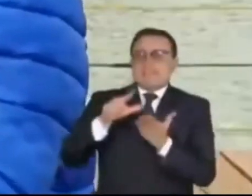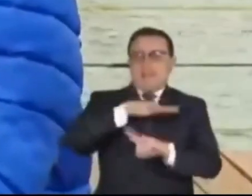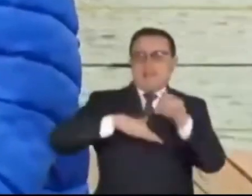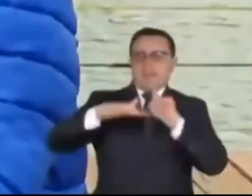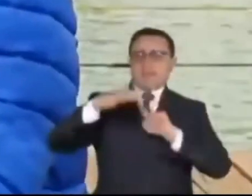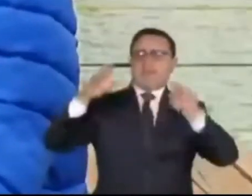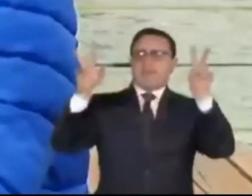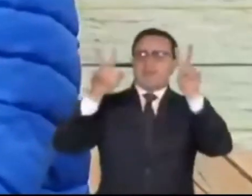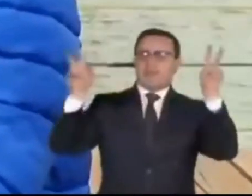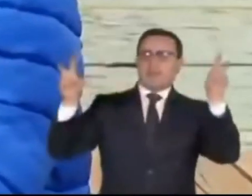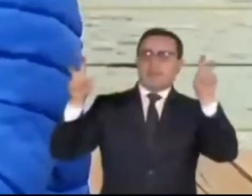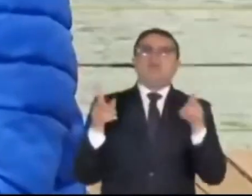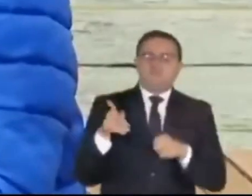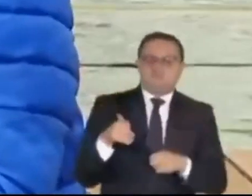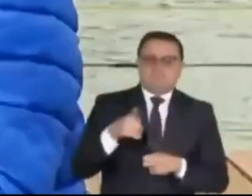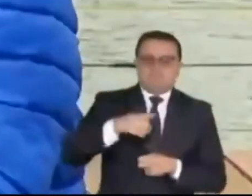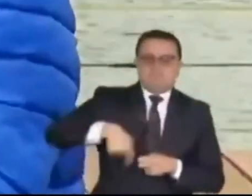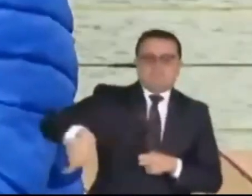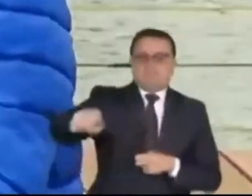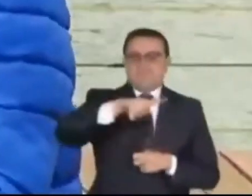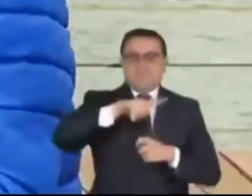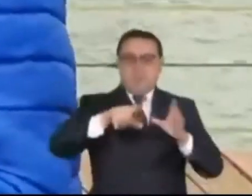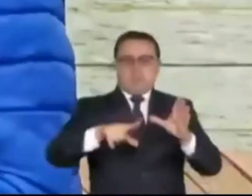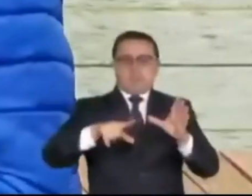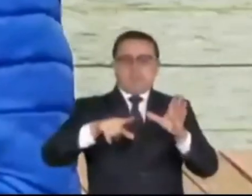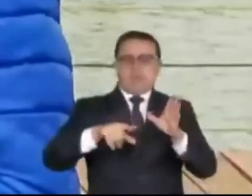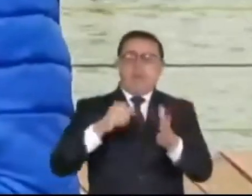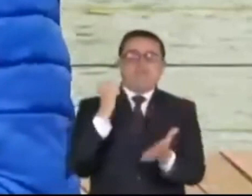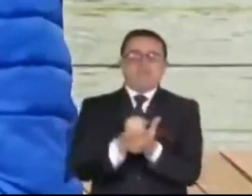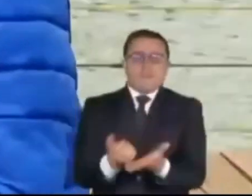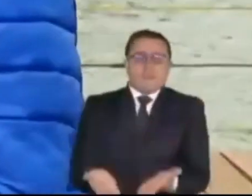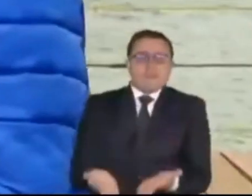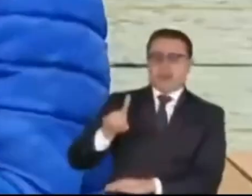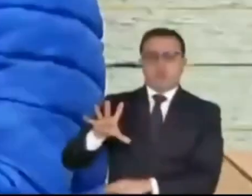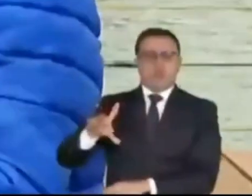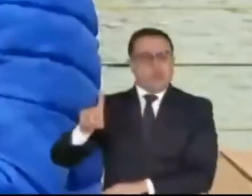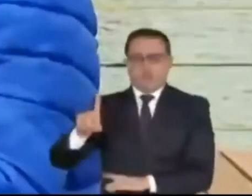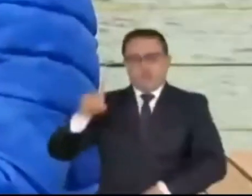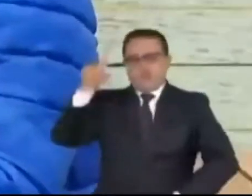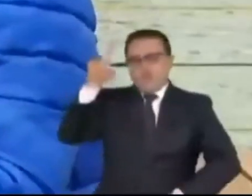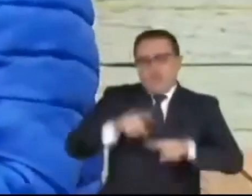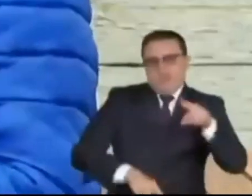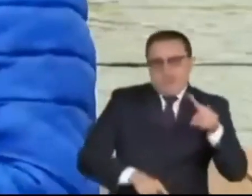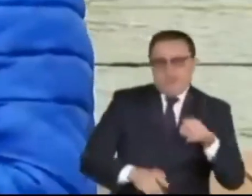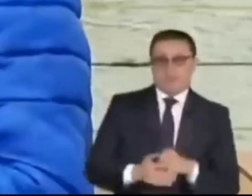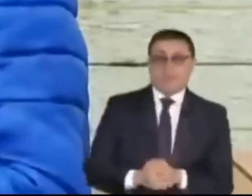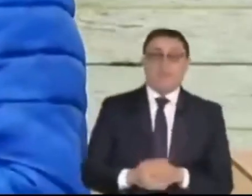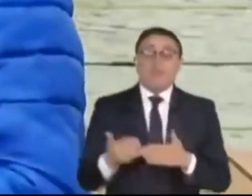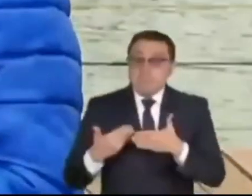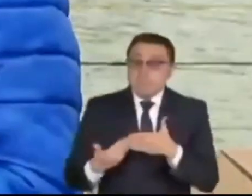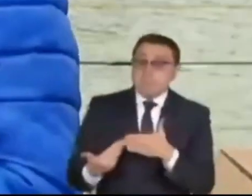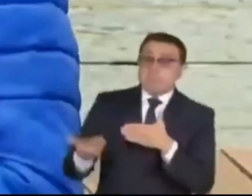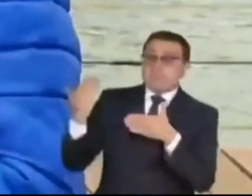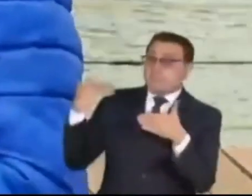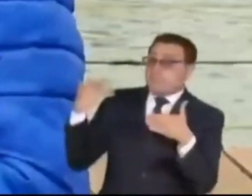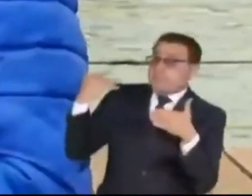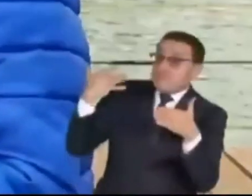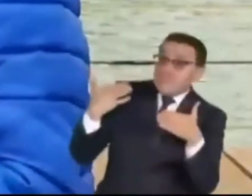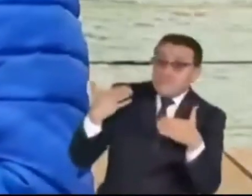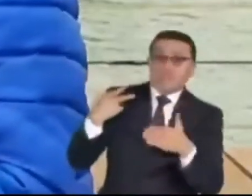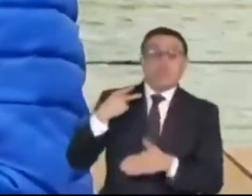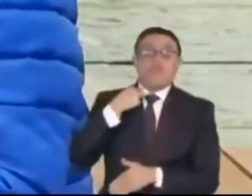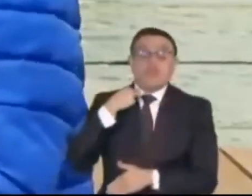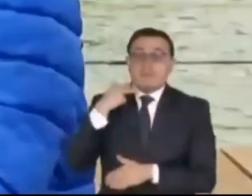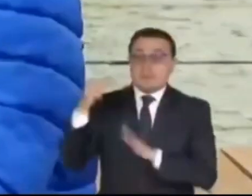sobre el título minero EIJ 151. En el pasado mes de noviembre del